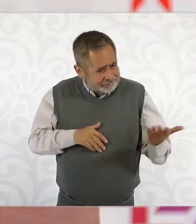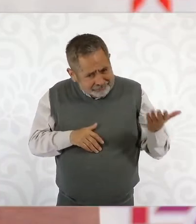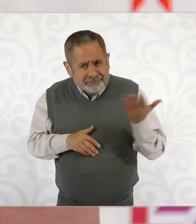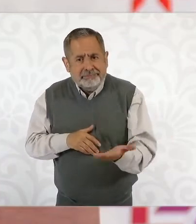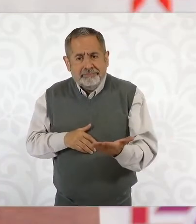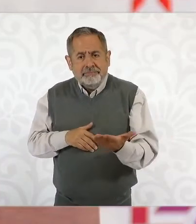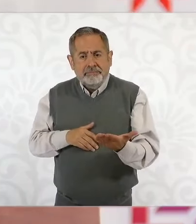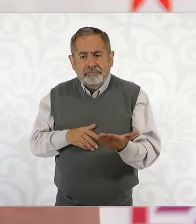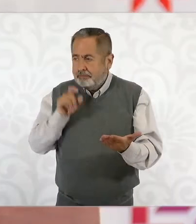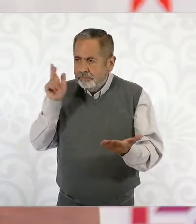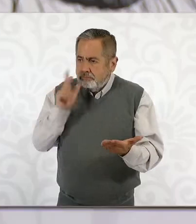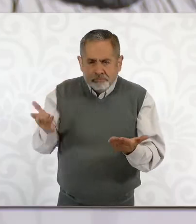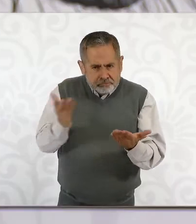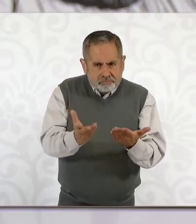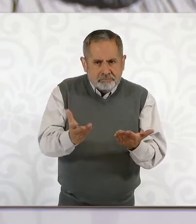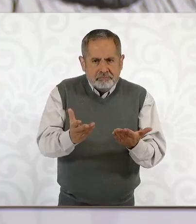también, porque